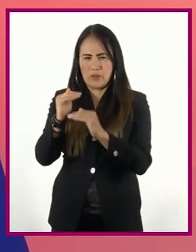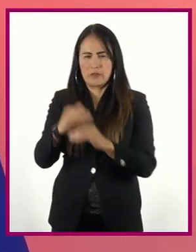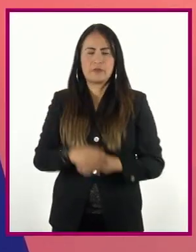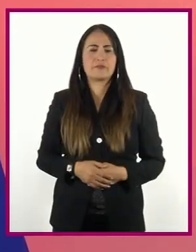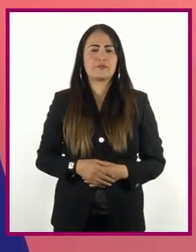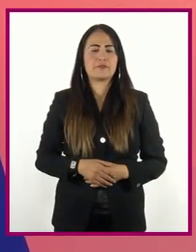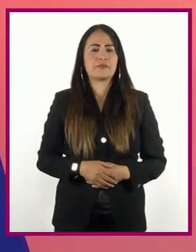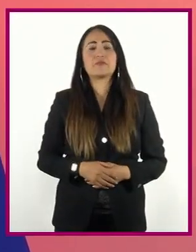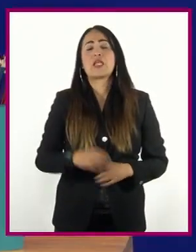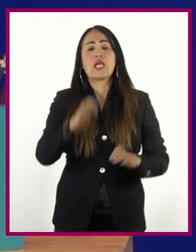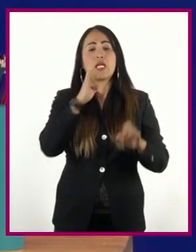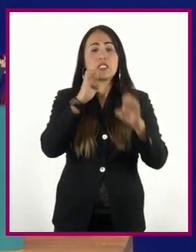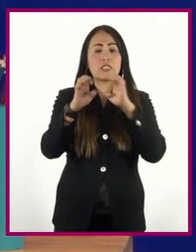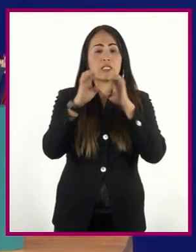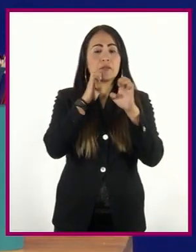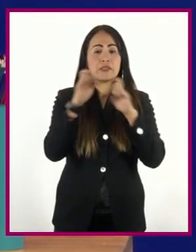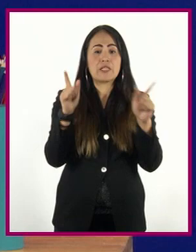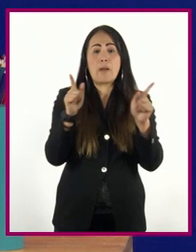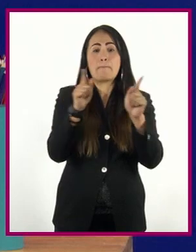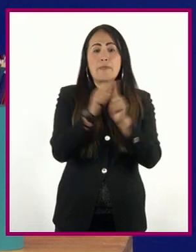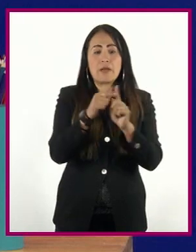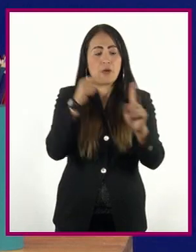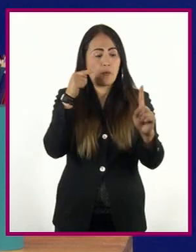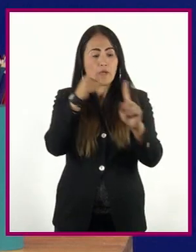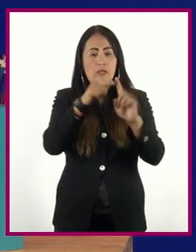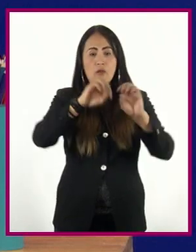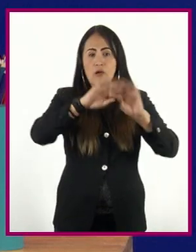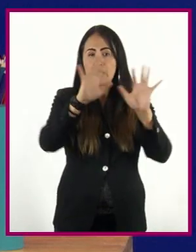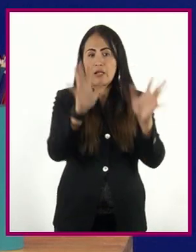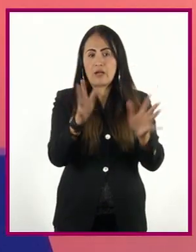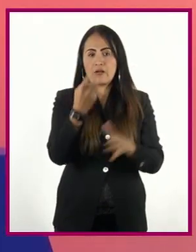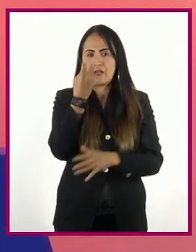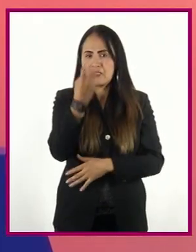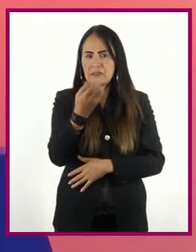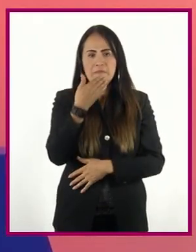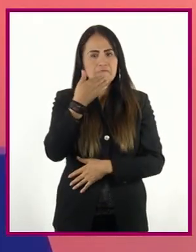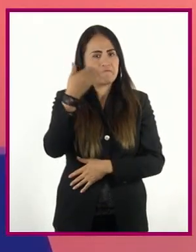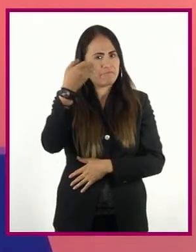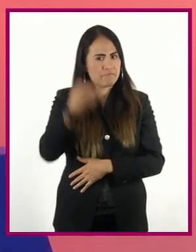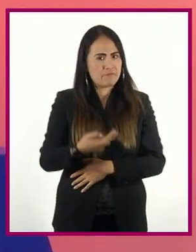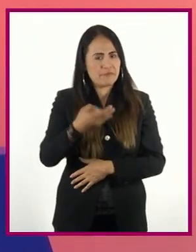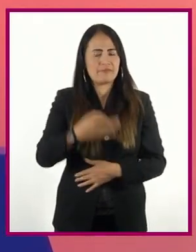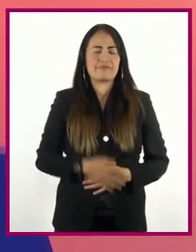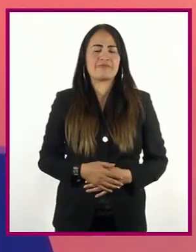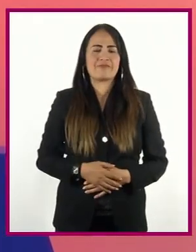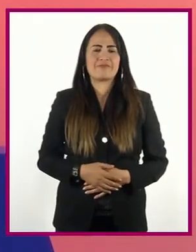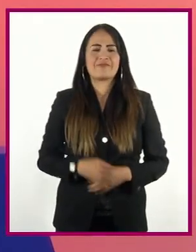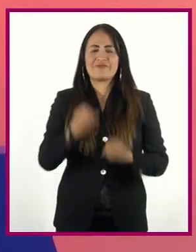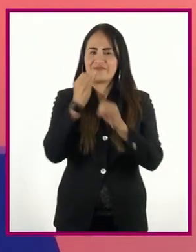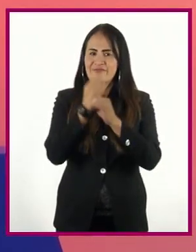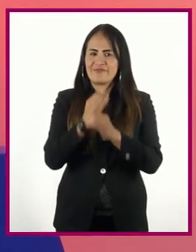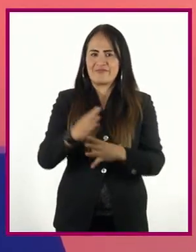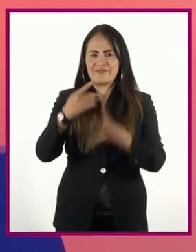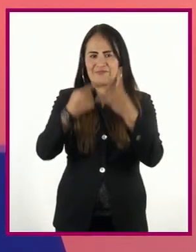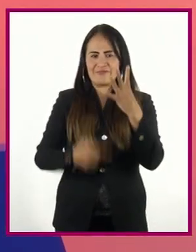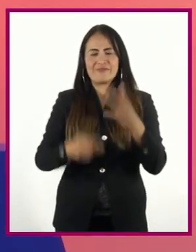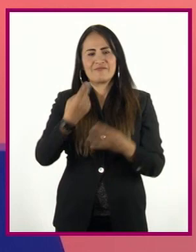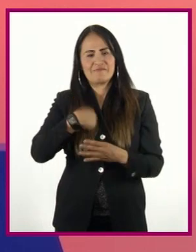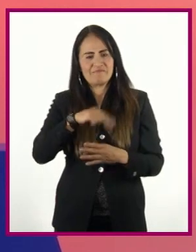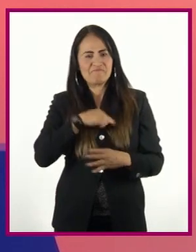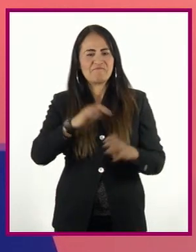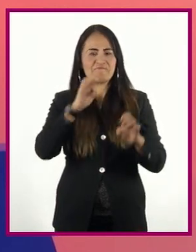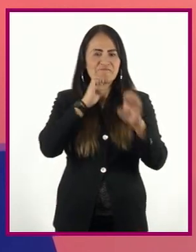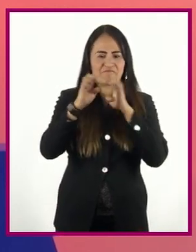una entrevista breve y con un objetivo claro será siempre ideal. Con esa información podremos hacer grandes